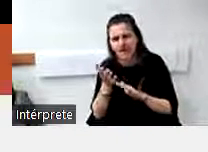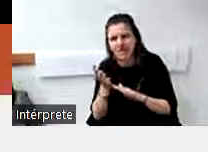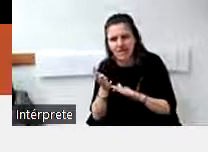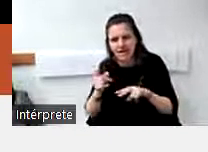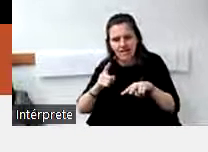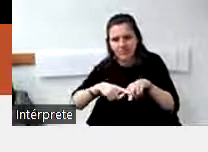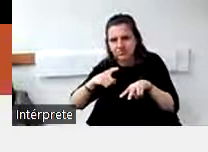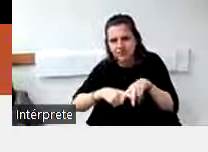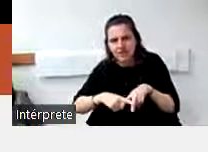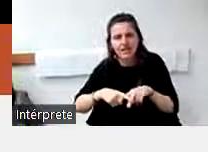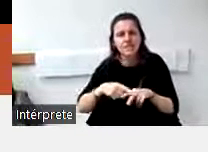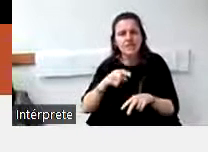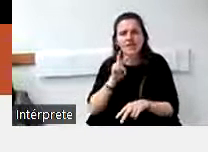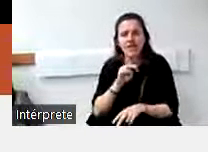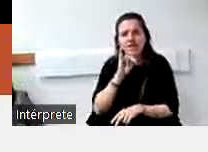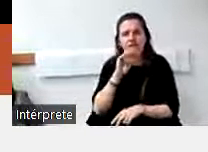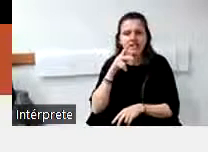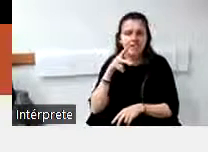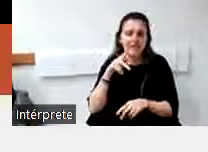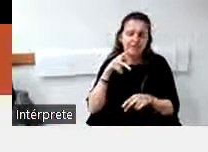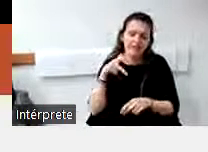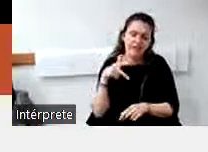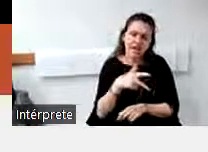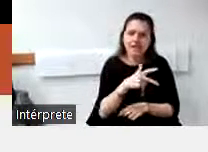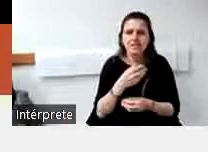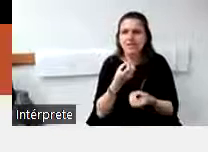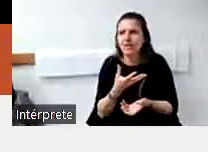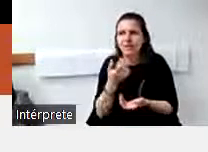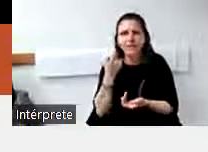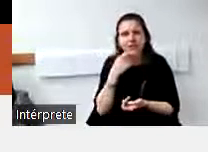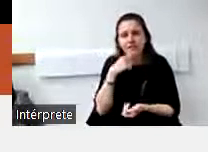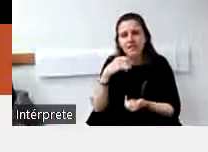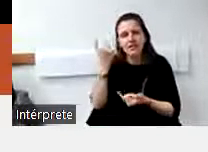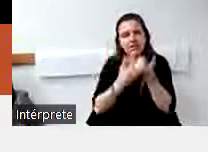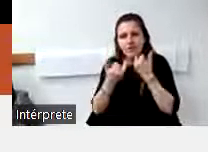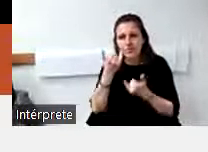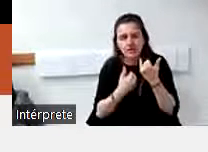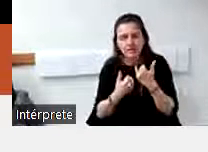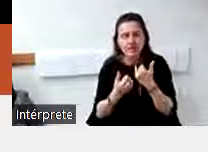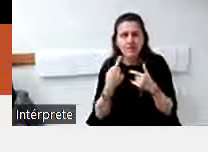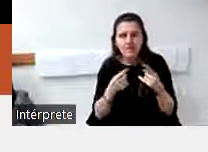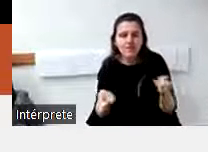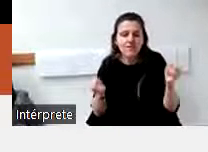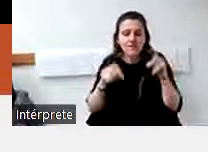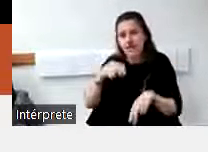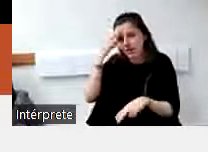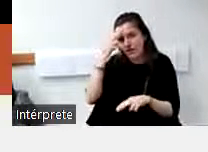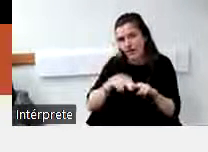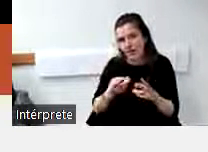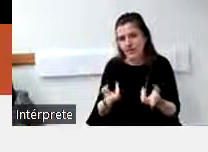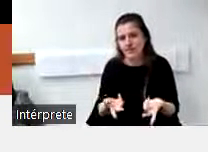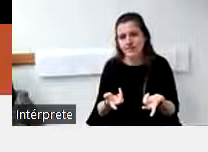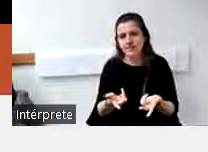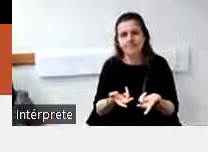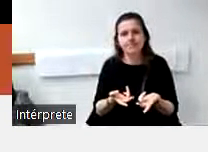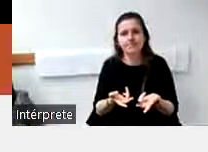sí, porque la información es muy poca. Y hay algo que nosotros sacamos de una investigación que